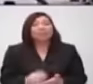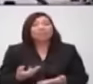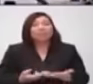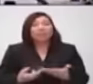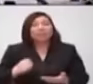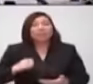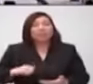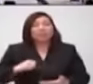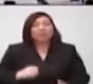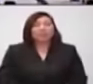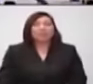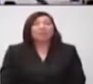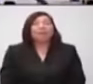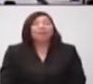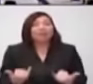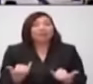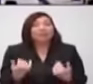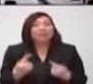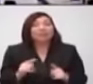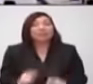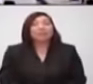de la municipalidad. Eso permitió